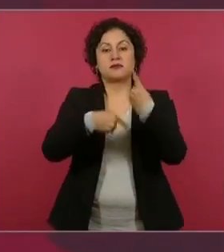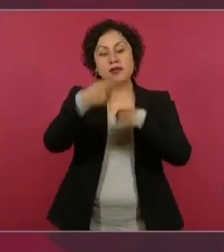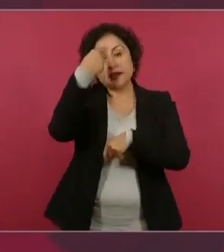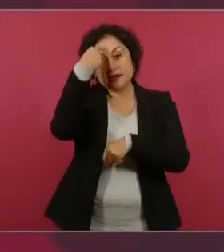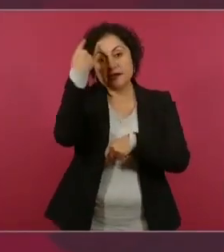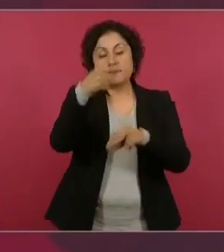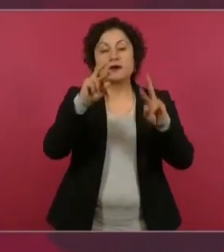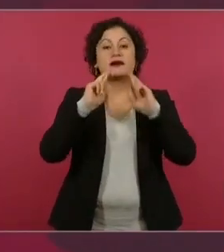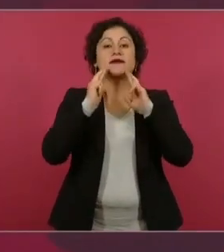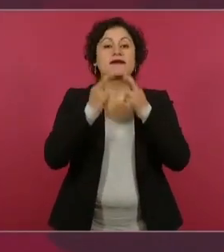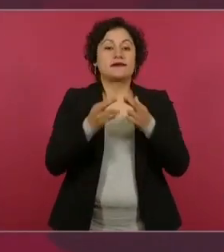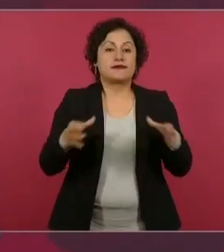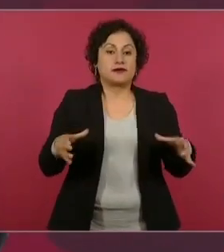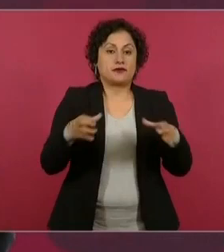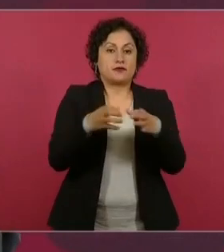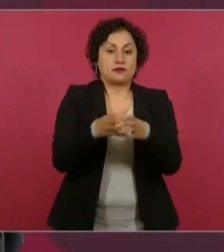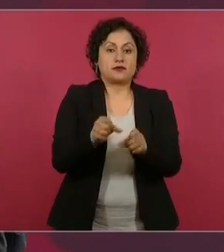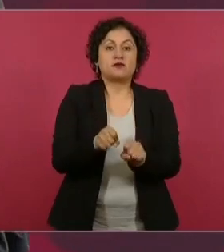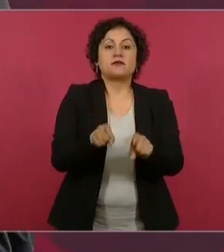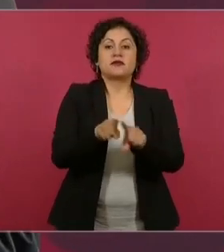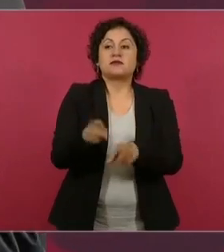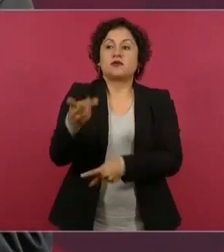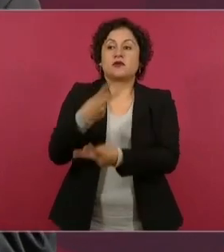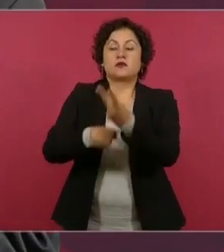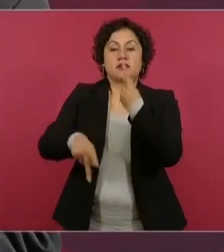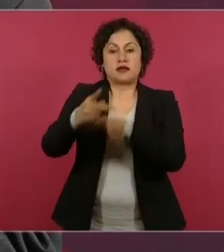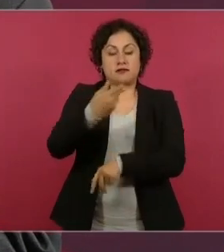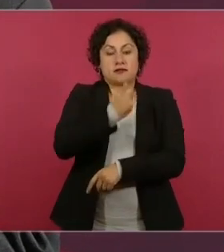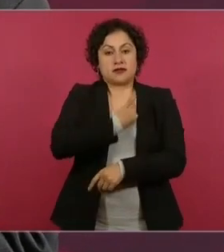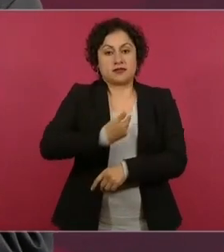presidente del Consejo Coordinador Empresarial,